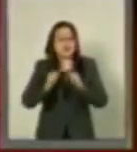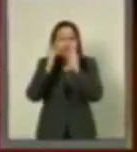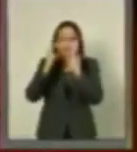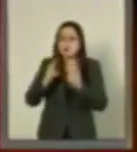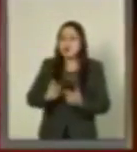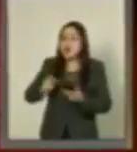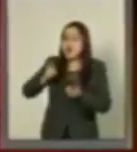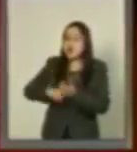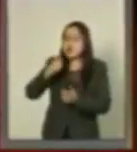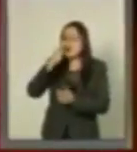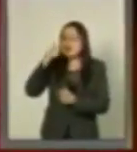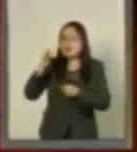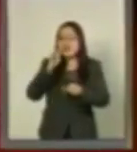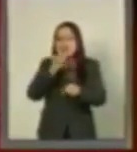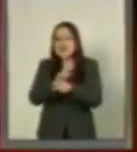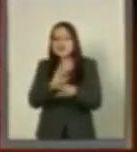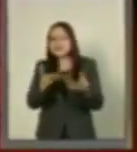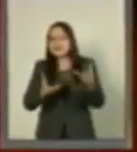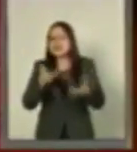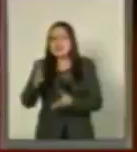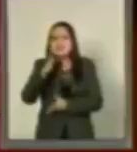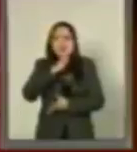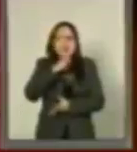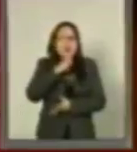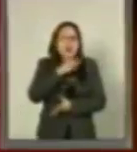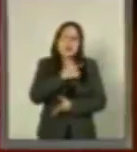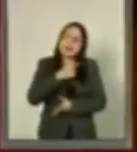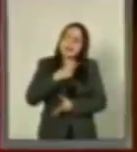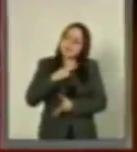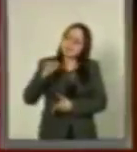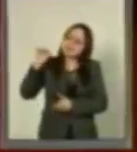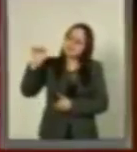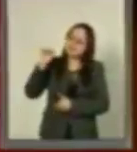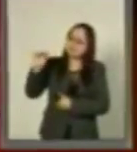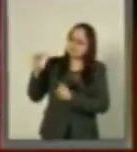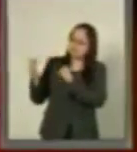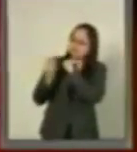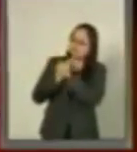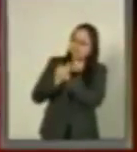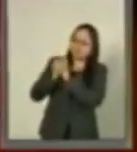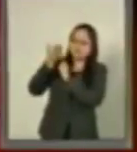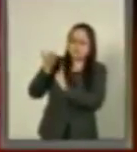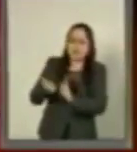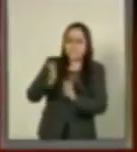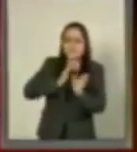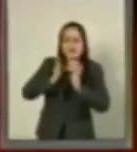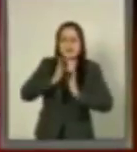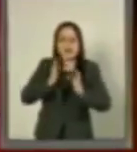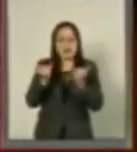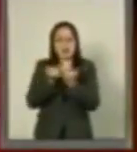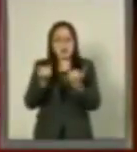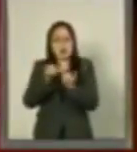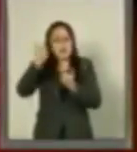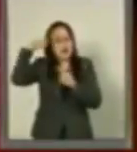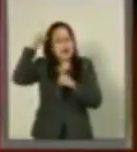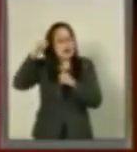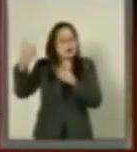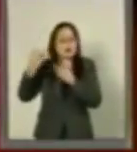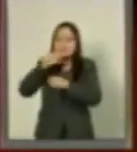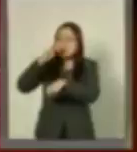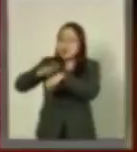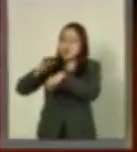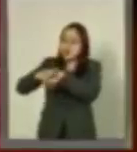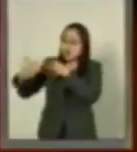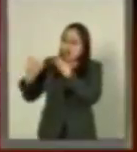las policías federales y tuvo que recurrir al Ejército y a la, sobre todo al Ejército y de